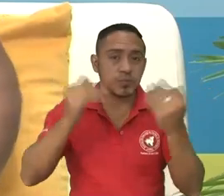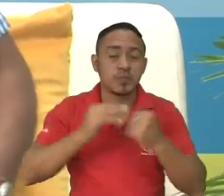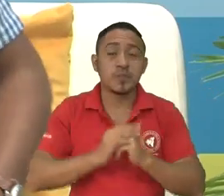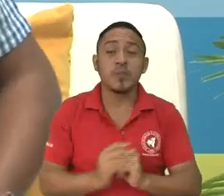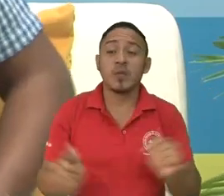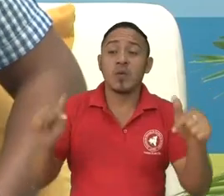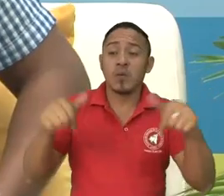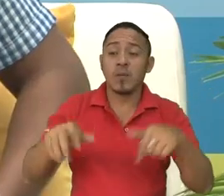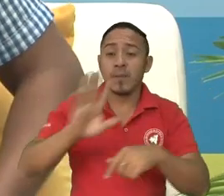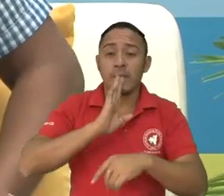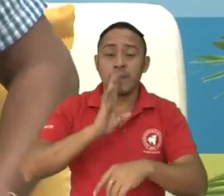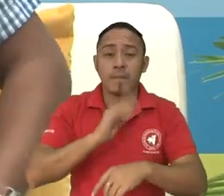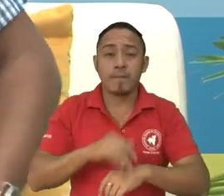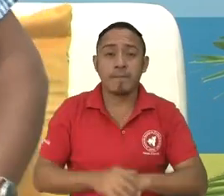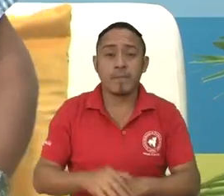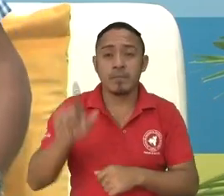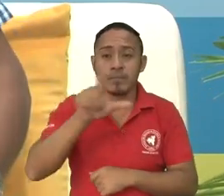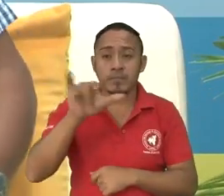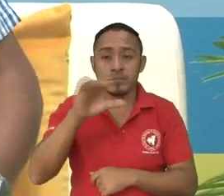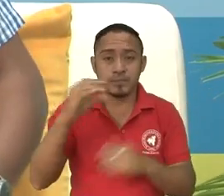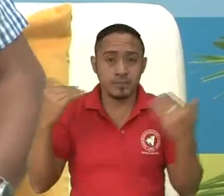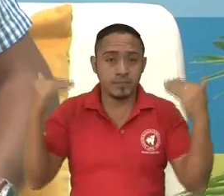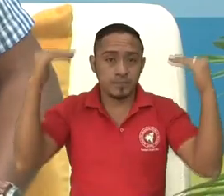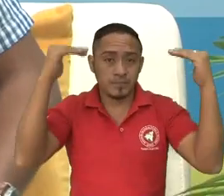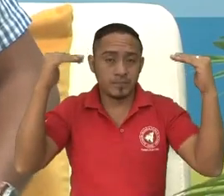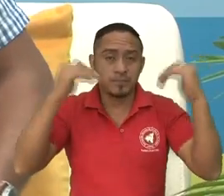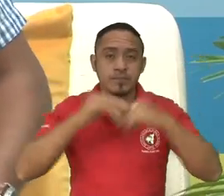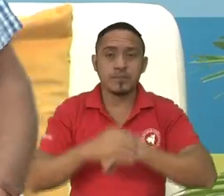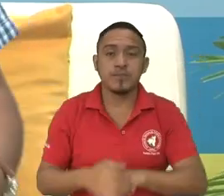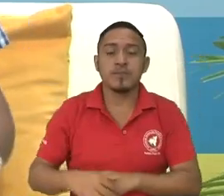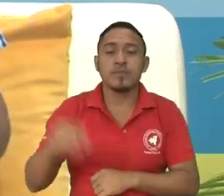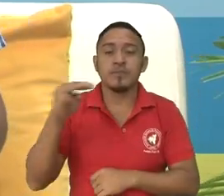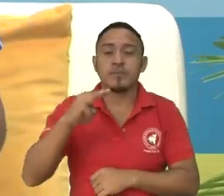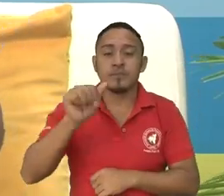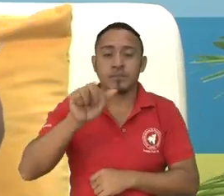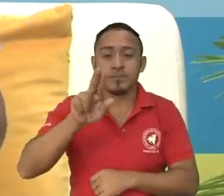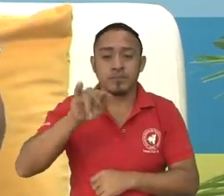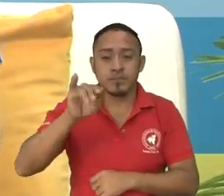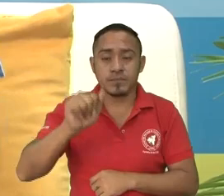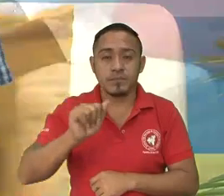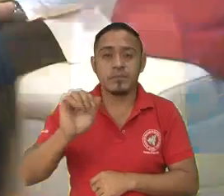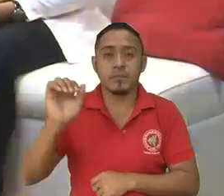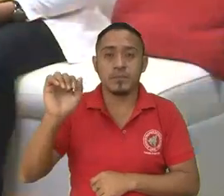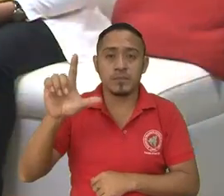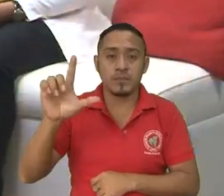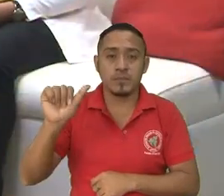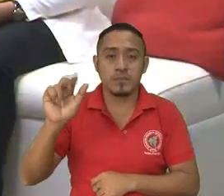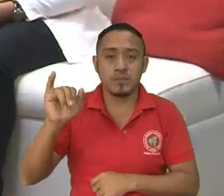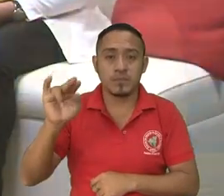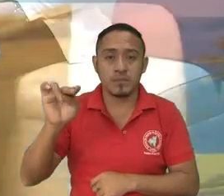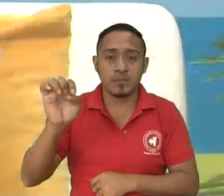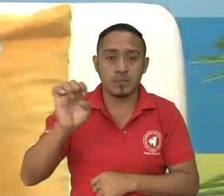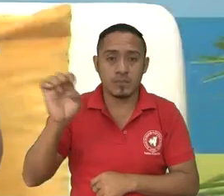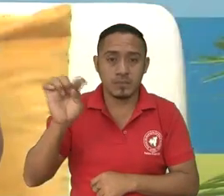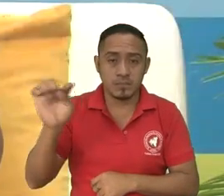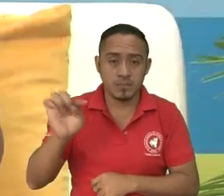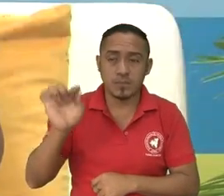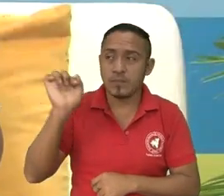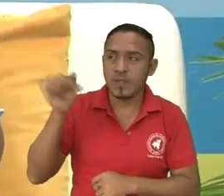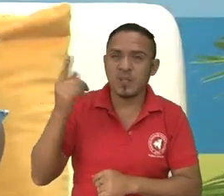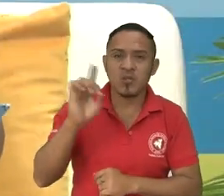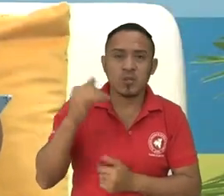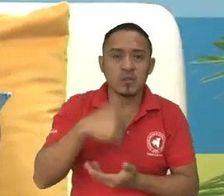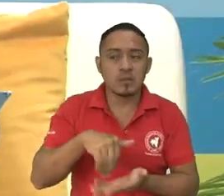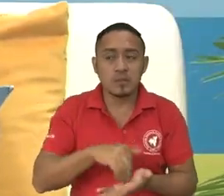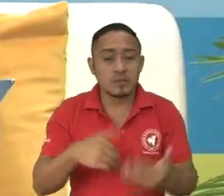vamos a conversar con la licenciada María Auxiliadora Lainez. Ella es del Centro de Salud Pedro Altamirano. Con ella vamos a